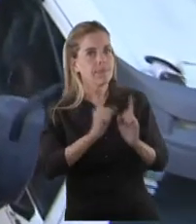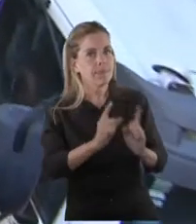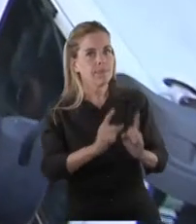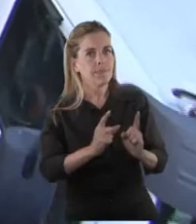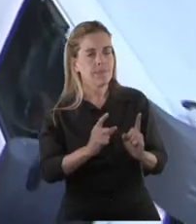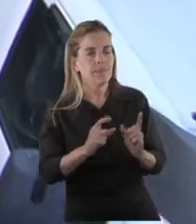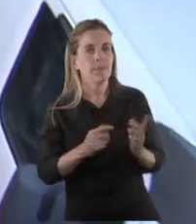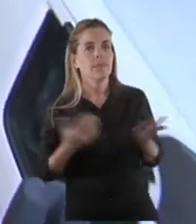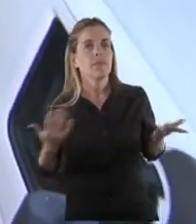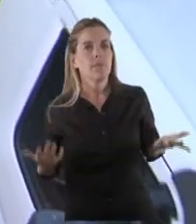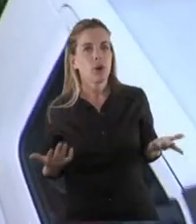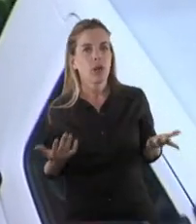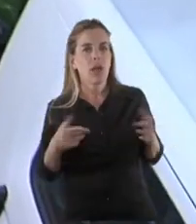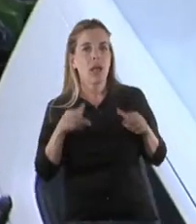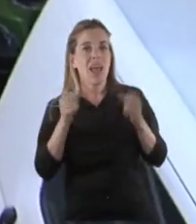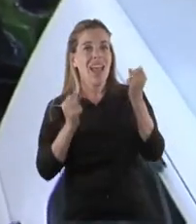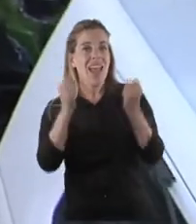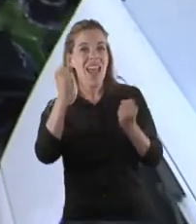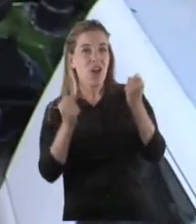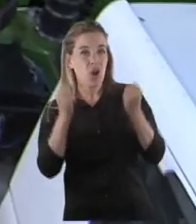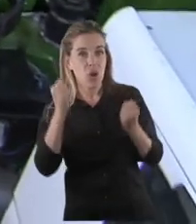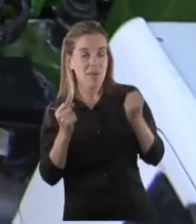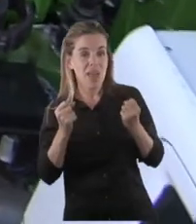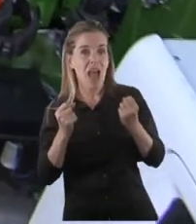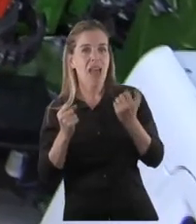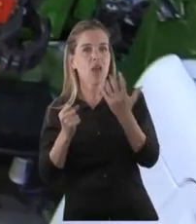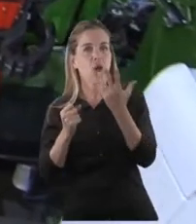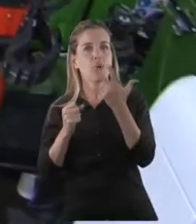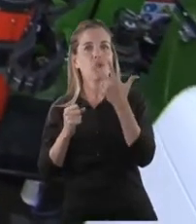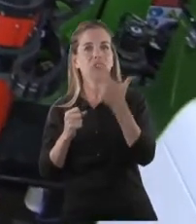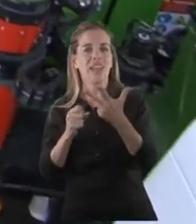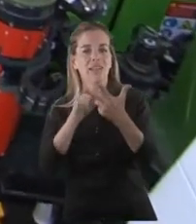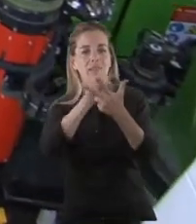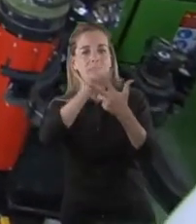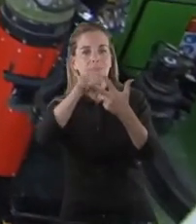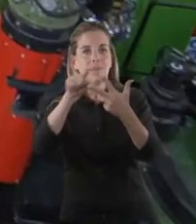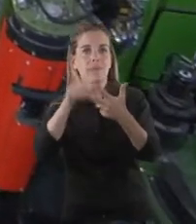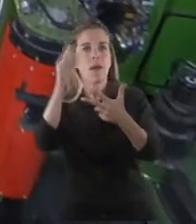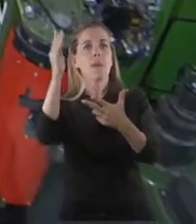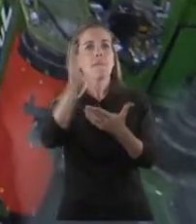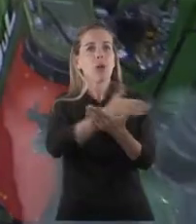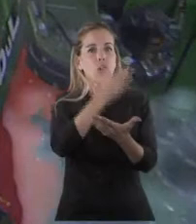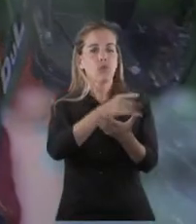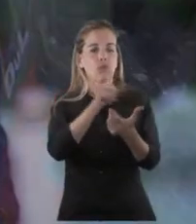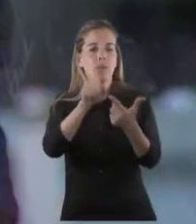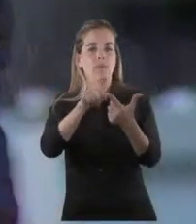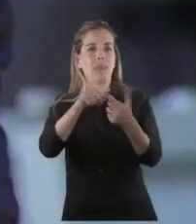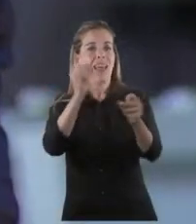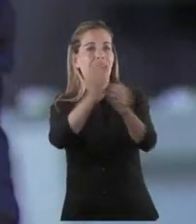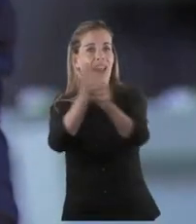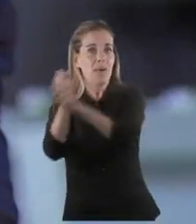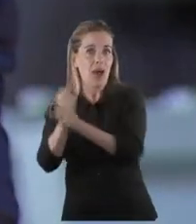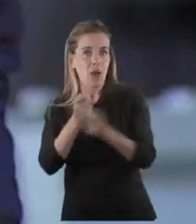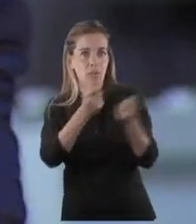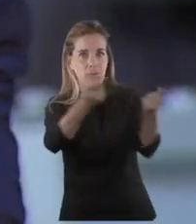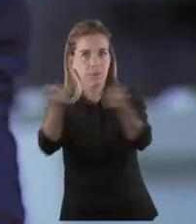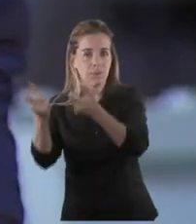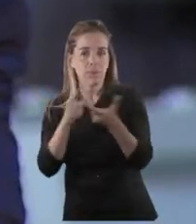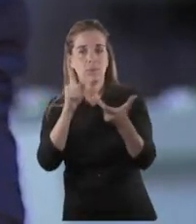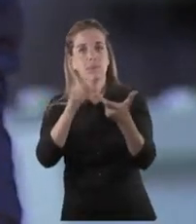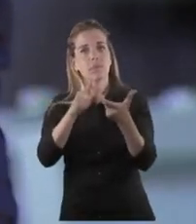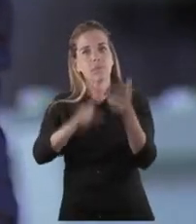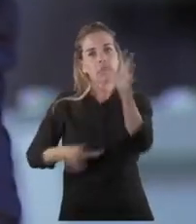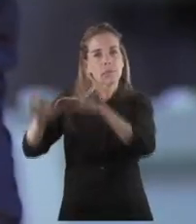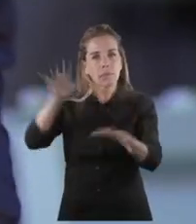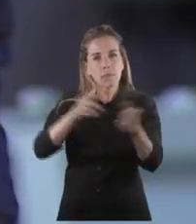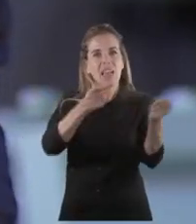Porque esta economía que tiene como tres patas, producir, dar trabajo y distribuir, está funcionando